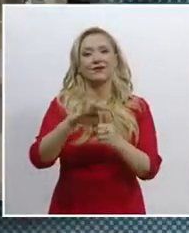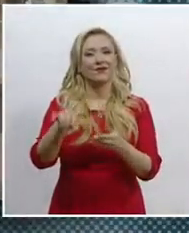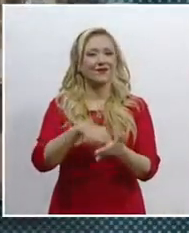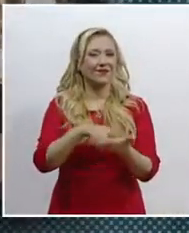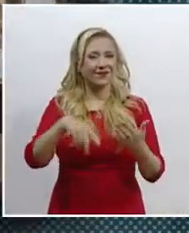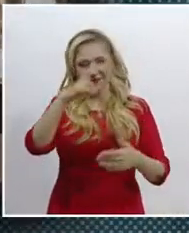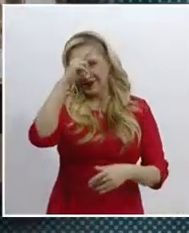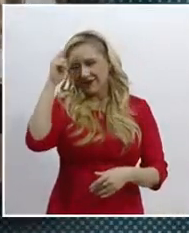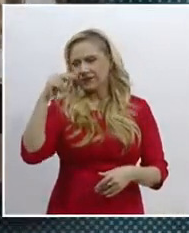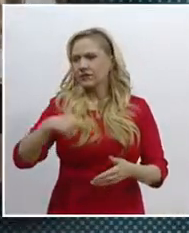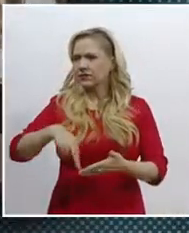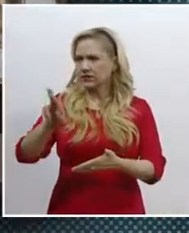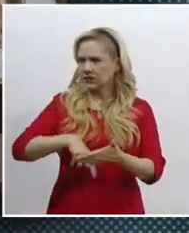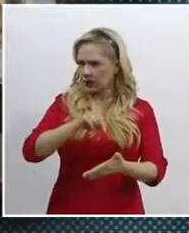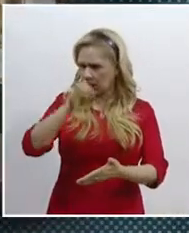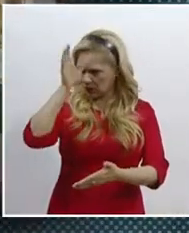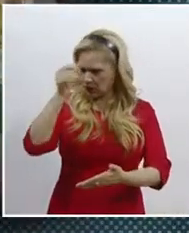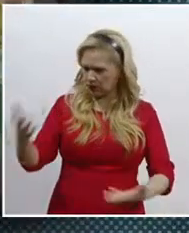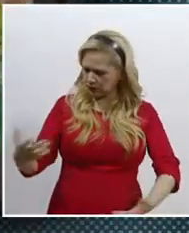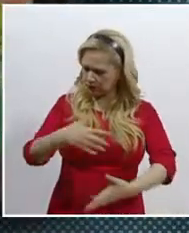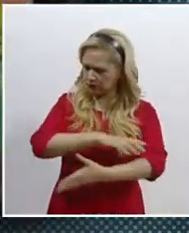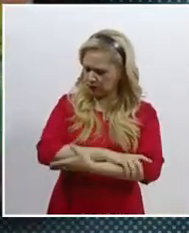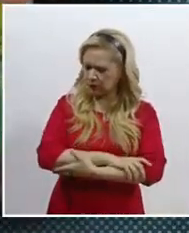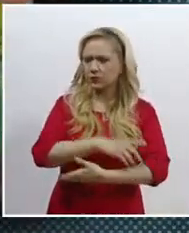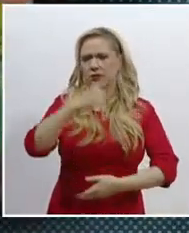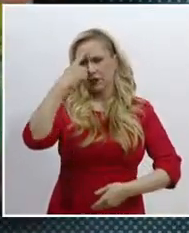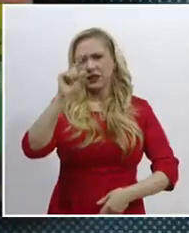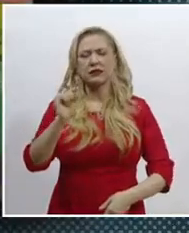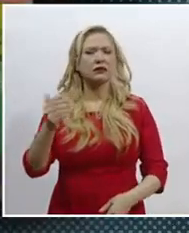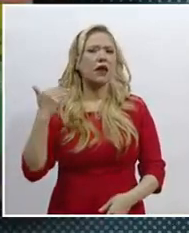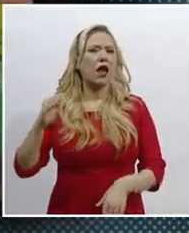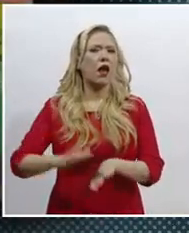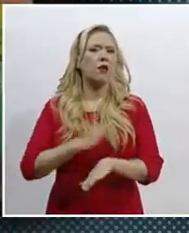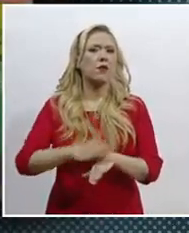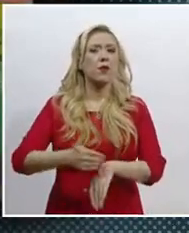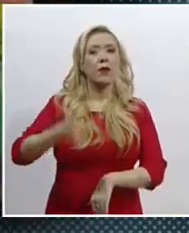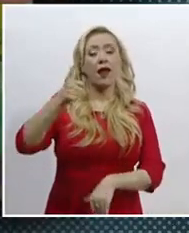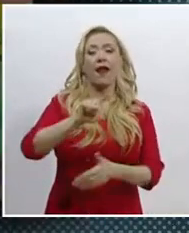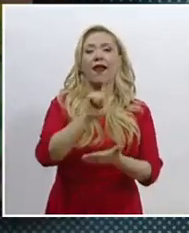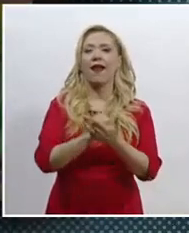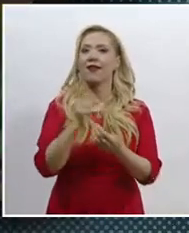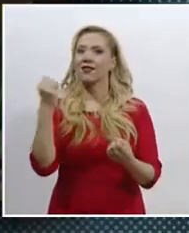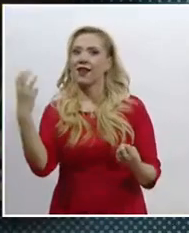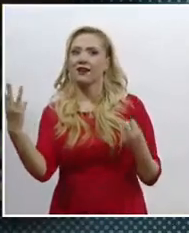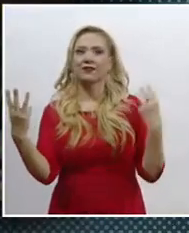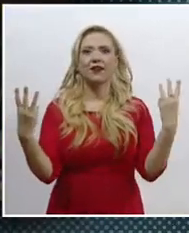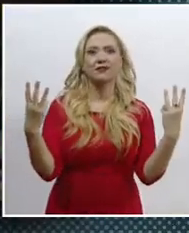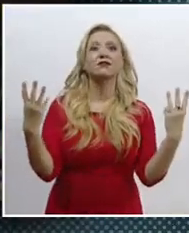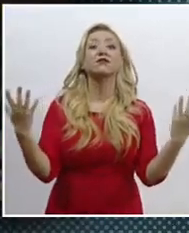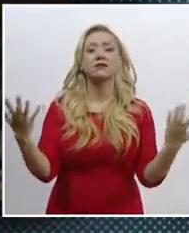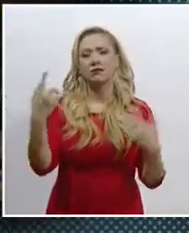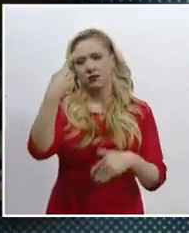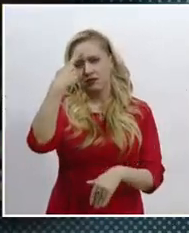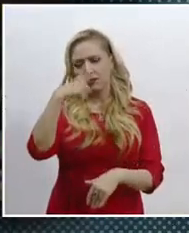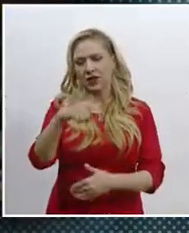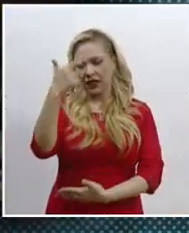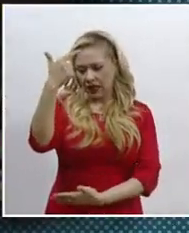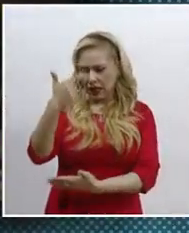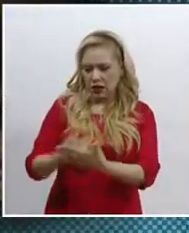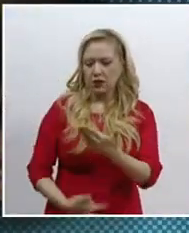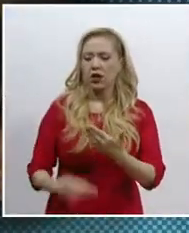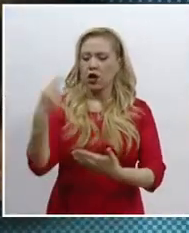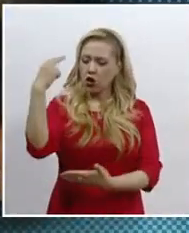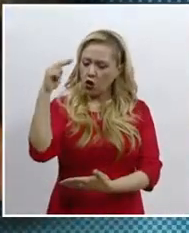Nayarit suscribieron un convenio de colaboración en torno a la recién aprobada Ley 3 de 3 para integrar y actualizar el